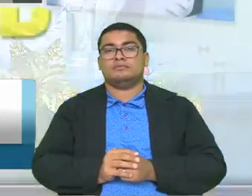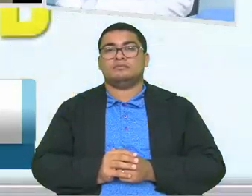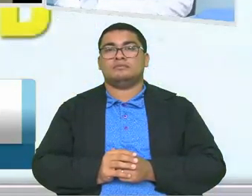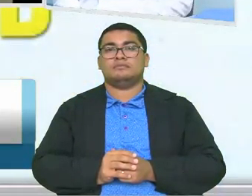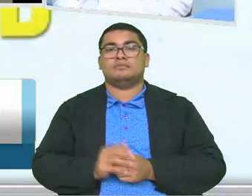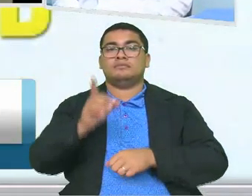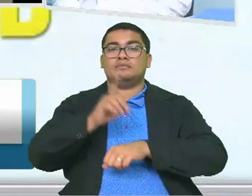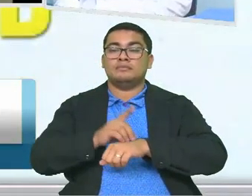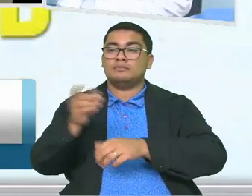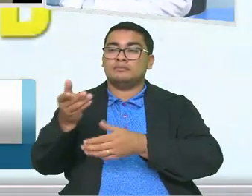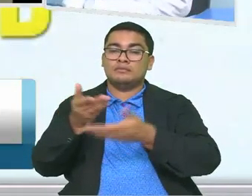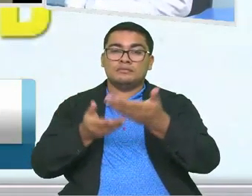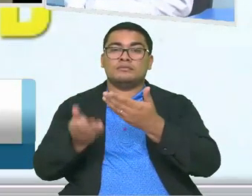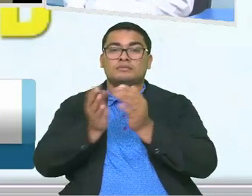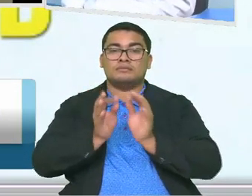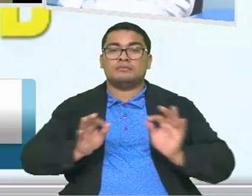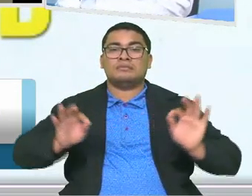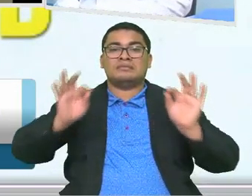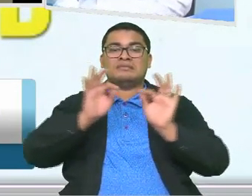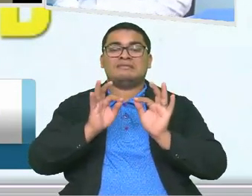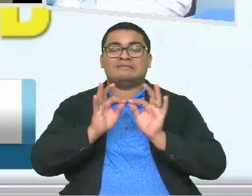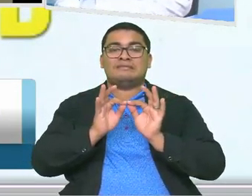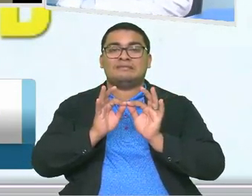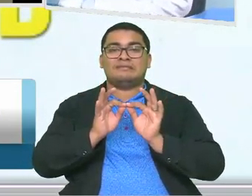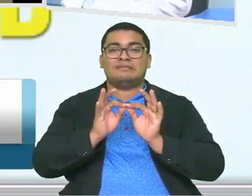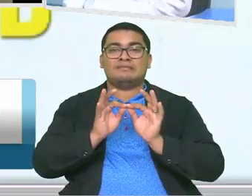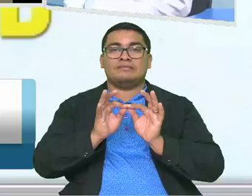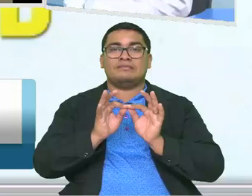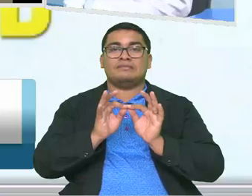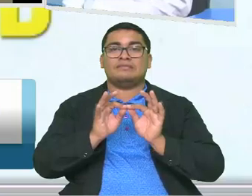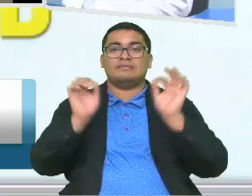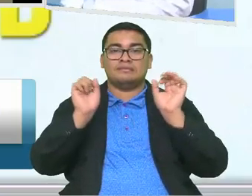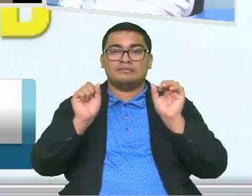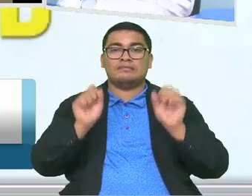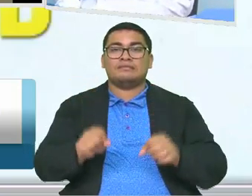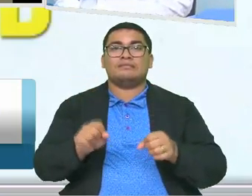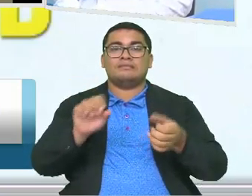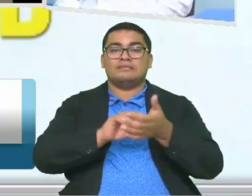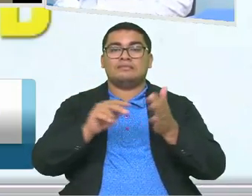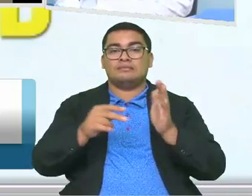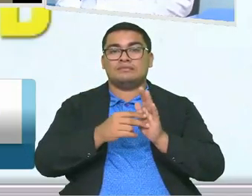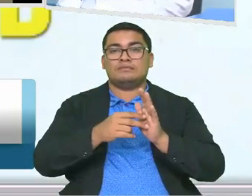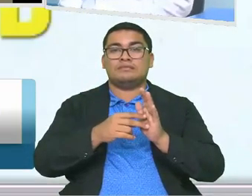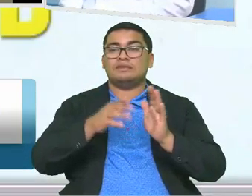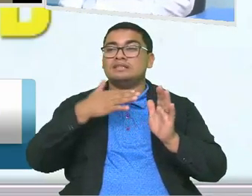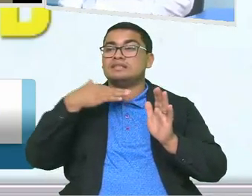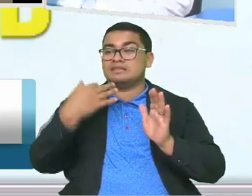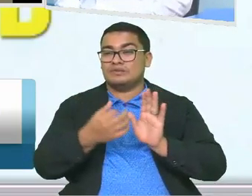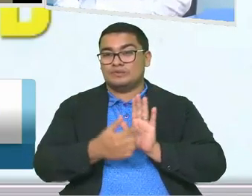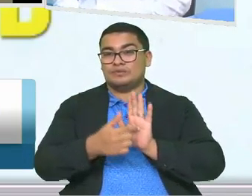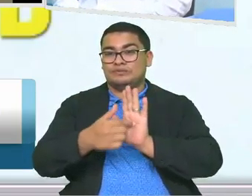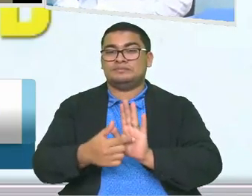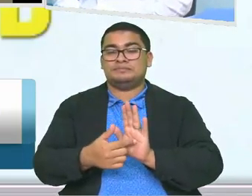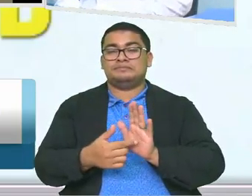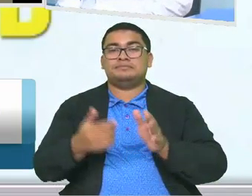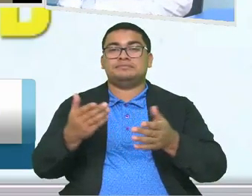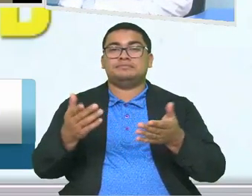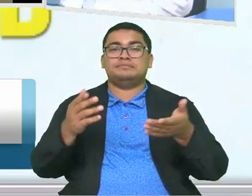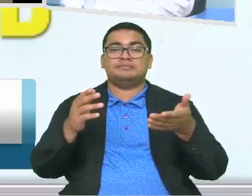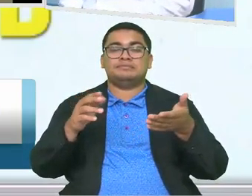¿Cómo contribuyen a esclarecer esa duda para saber que es precisamente una neuritis óptica? Es correcto. ¿Qué